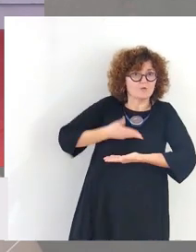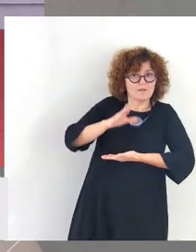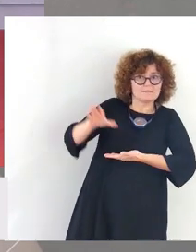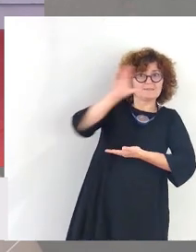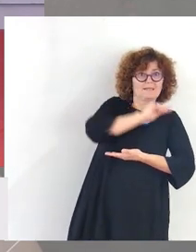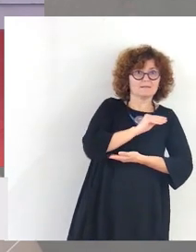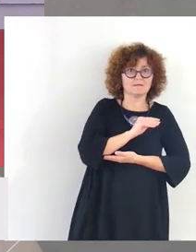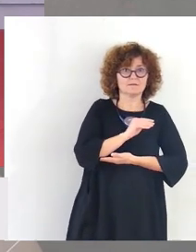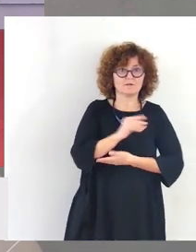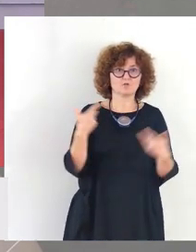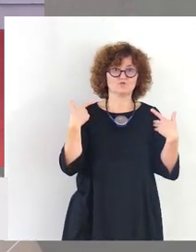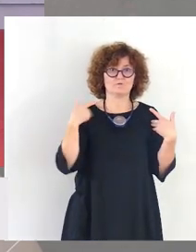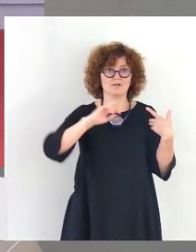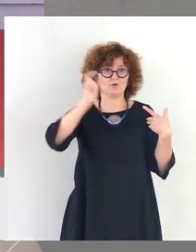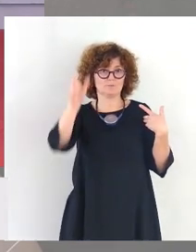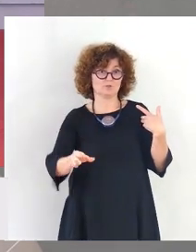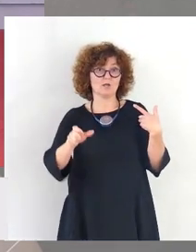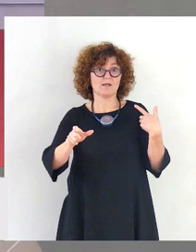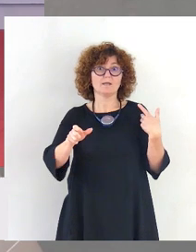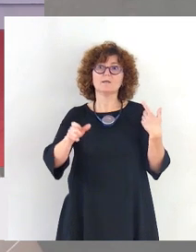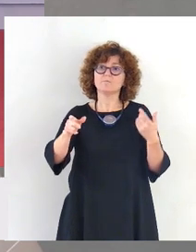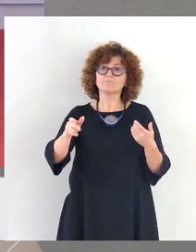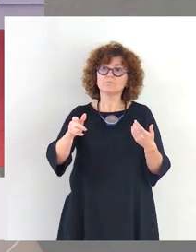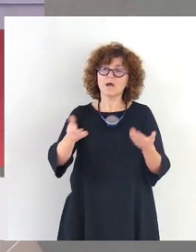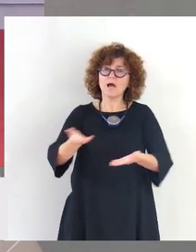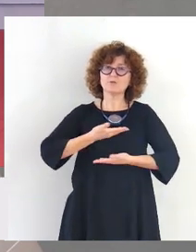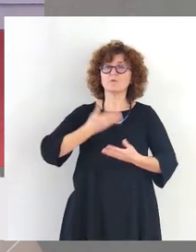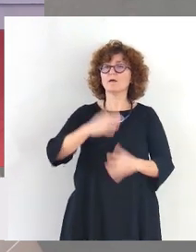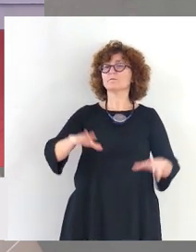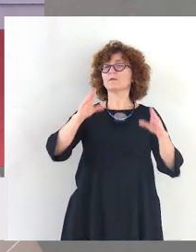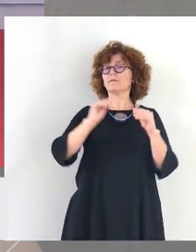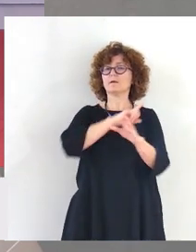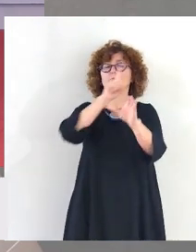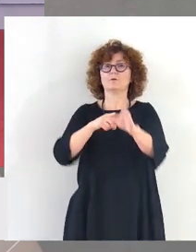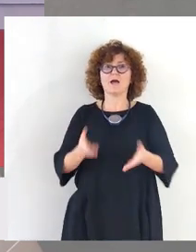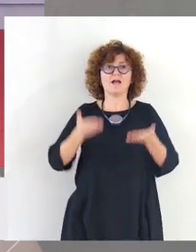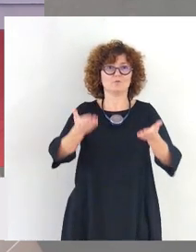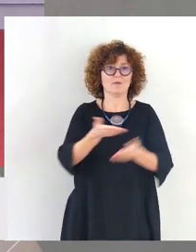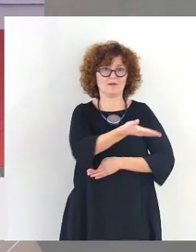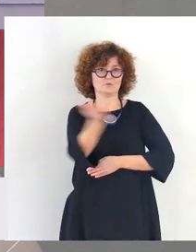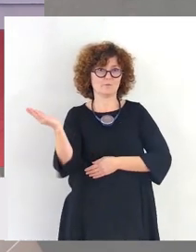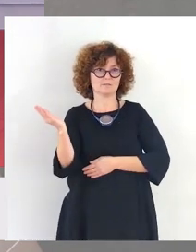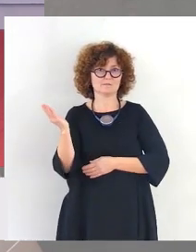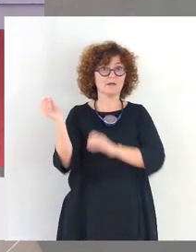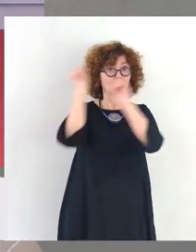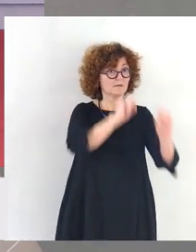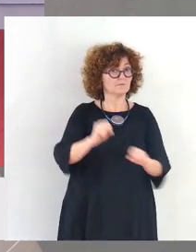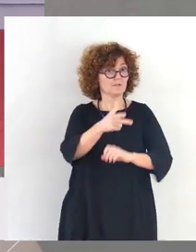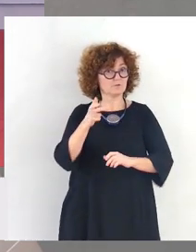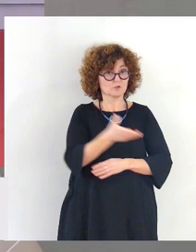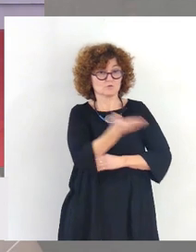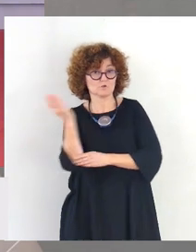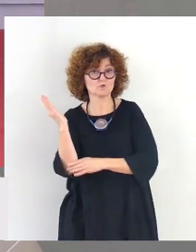después el el el paso a la ayuda a los demás a la participación el bienestar de los demás a la defensa de los derechos de los